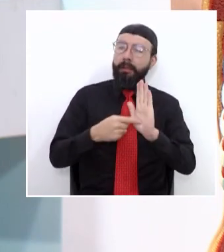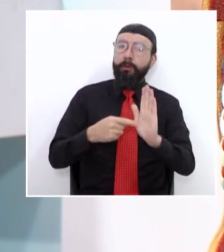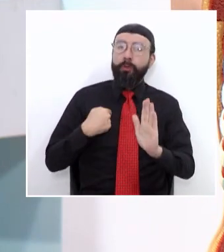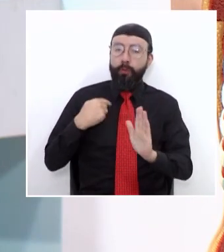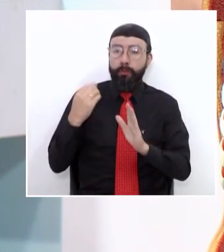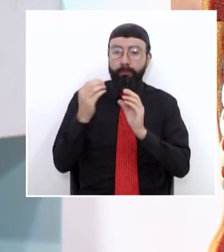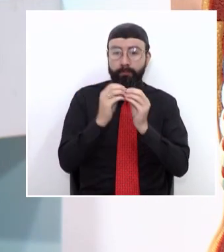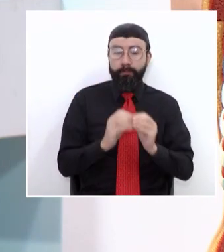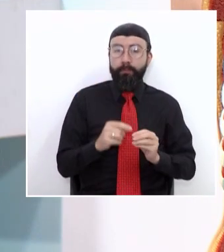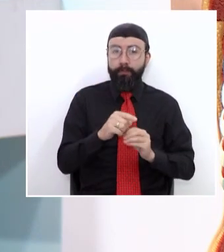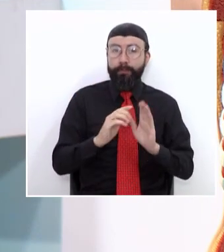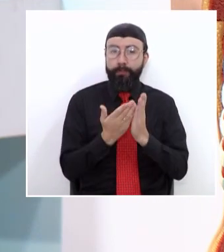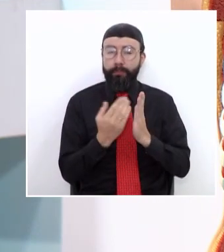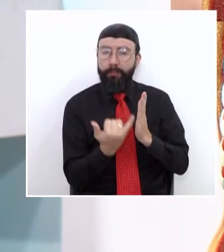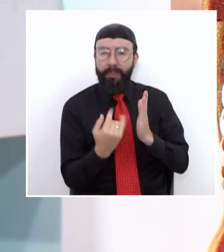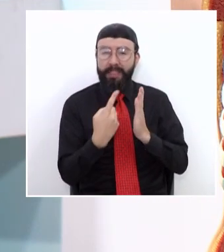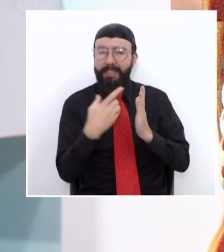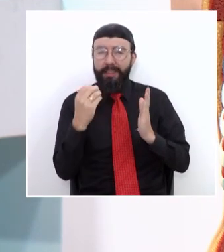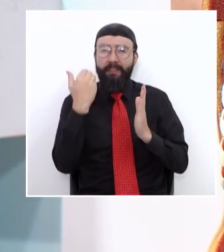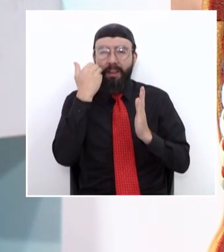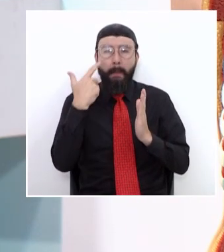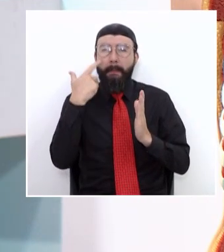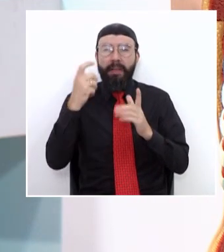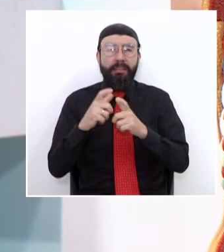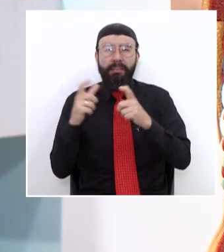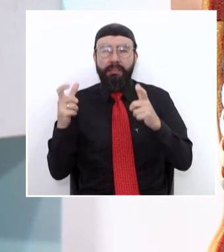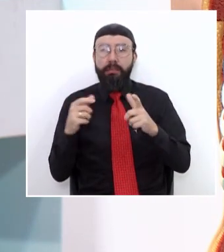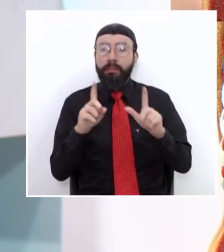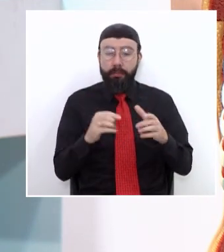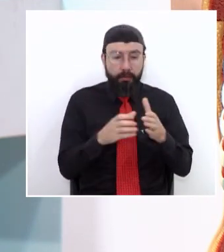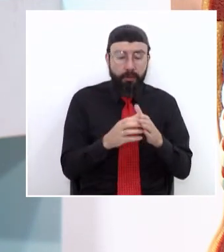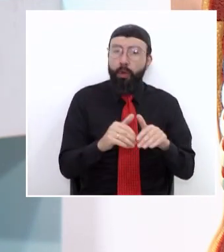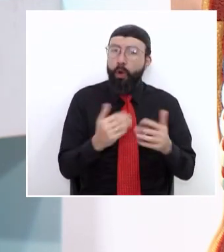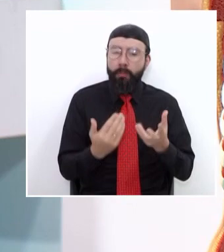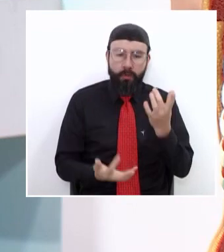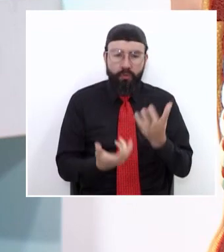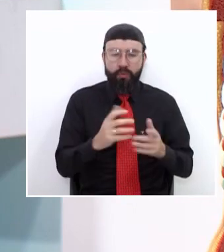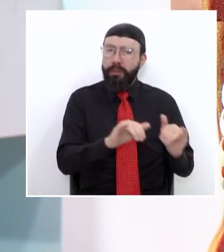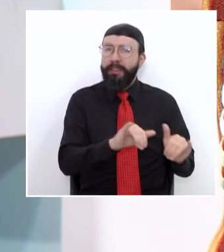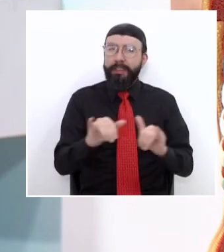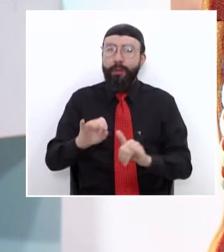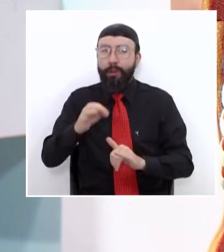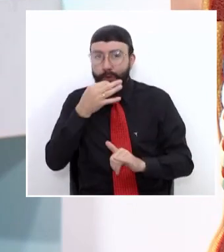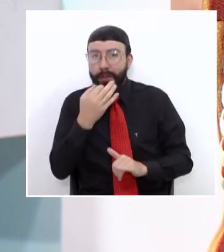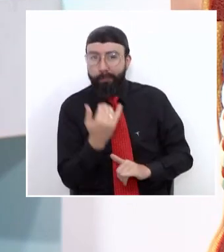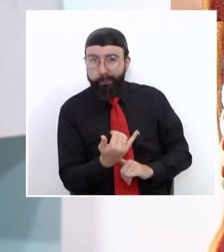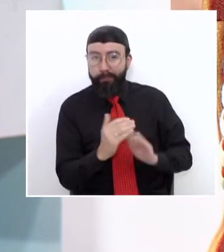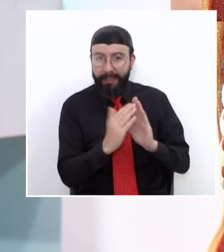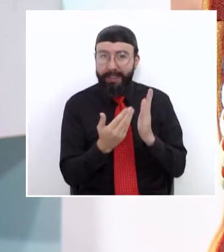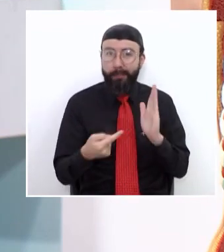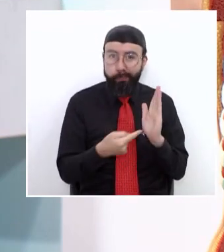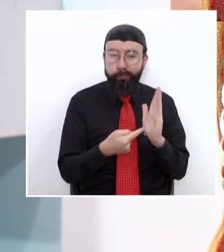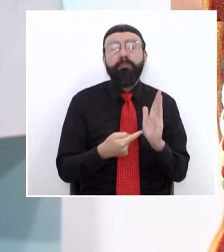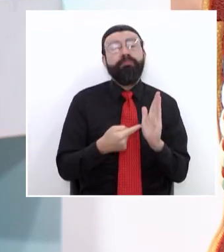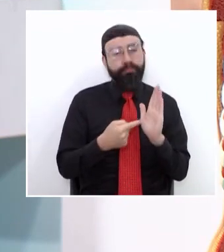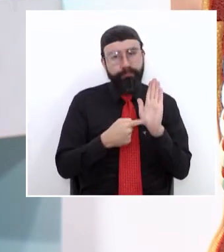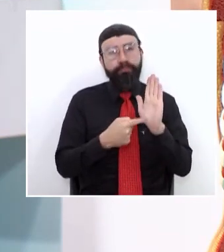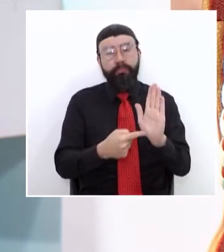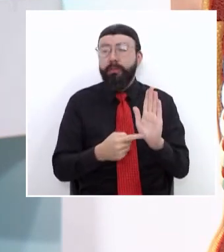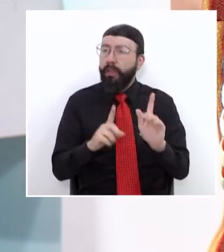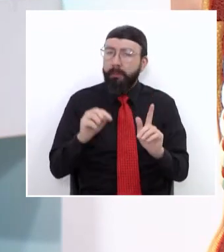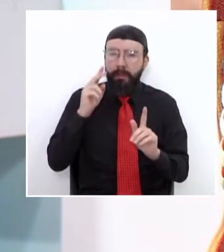Las 100 enfermedades más frecuentes y cómo hacer de la cocina una farmacia, lo que estamos viendo a diario en nuestra práctica